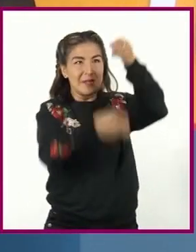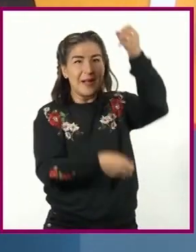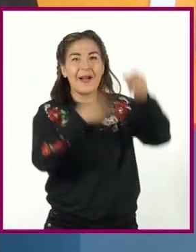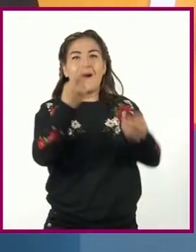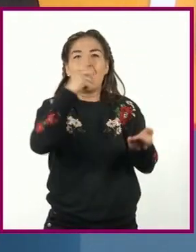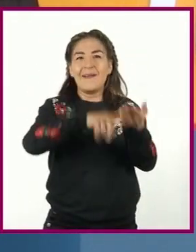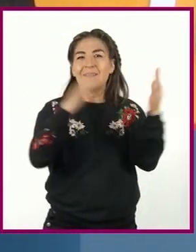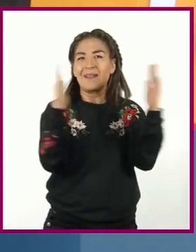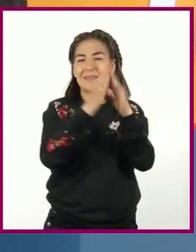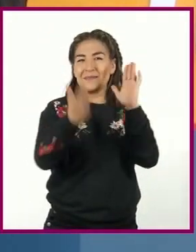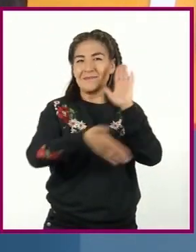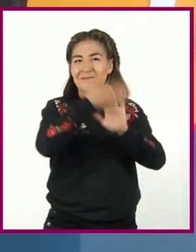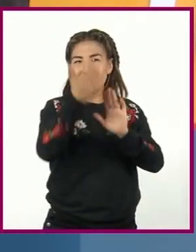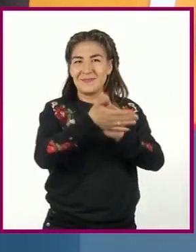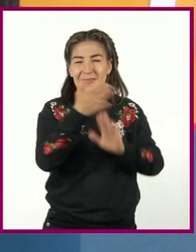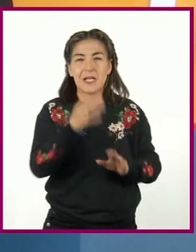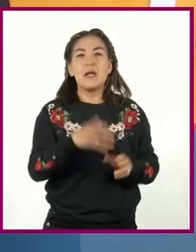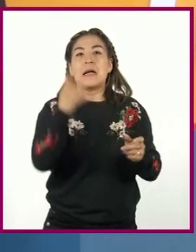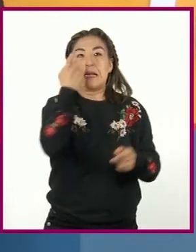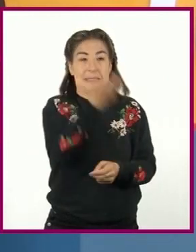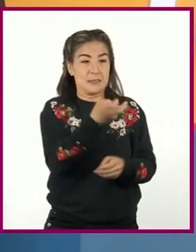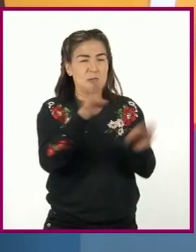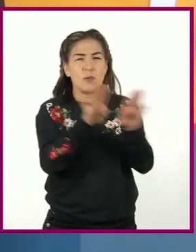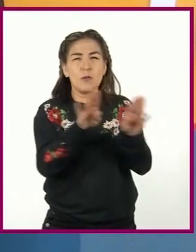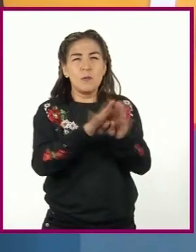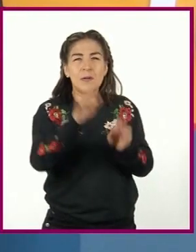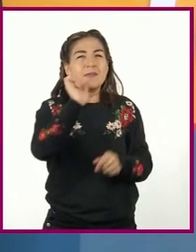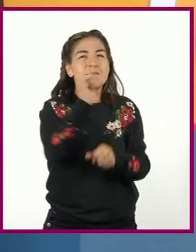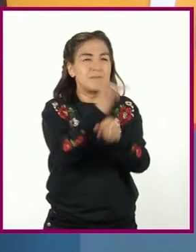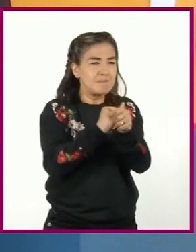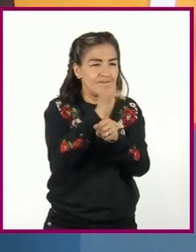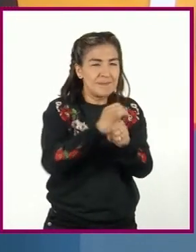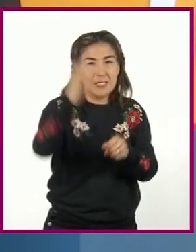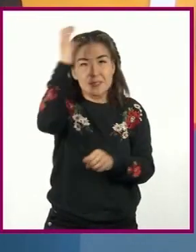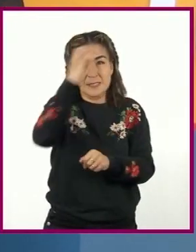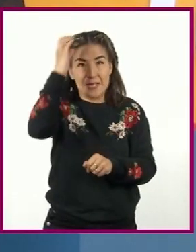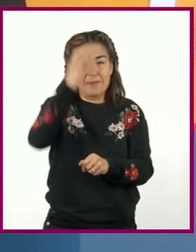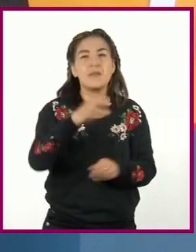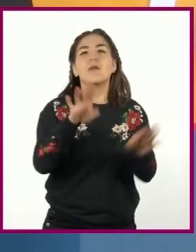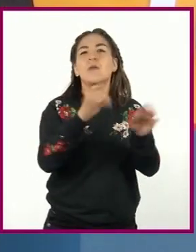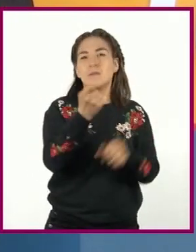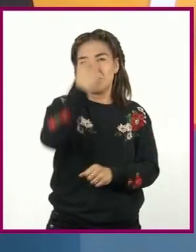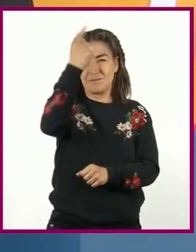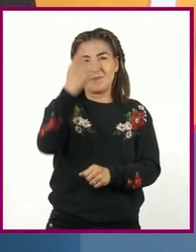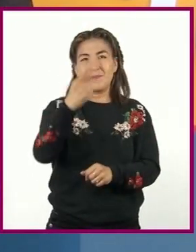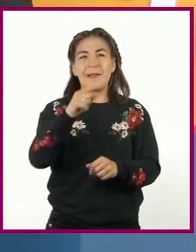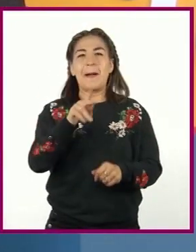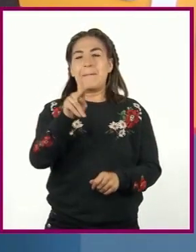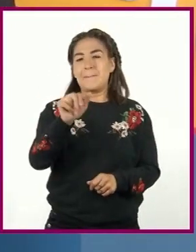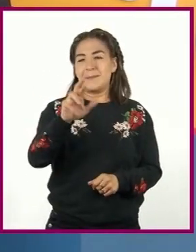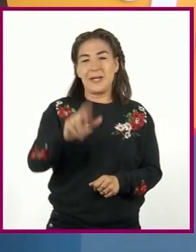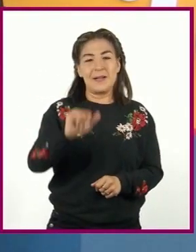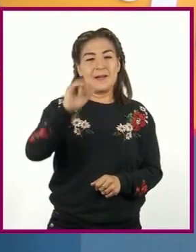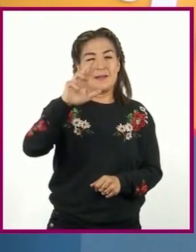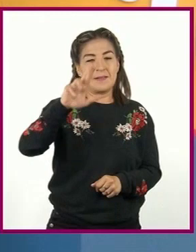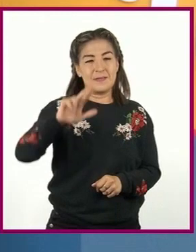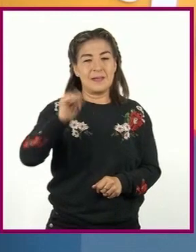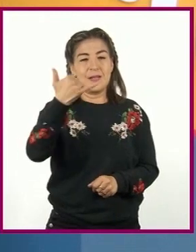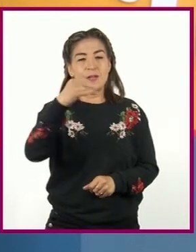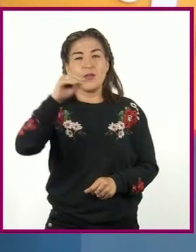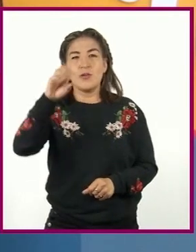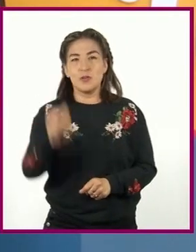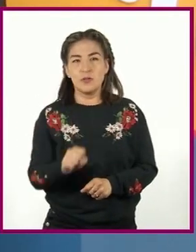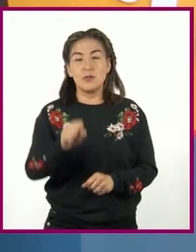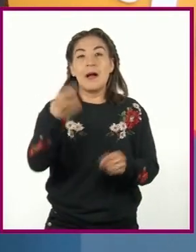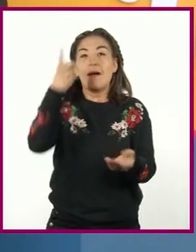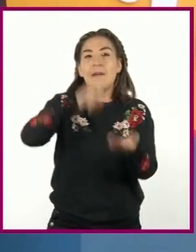casas y construcciones. Con base en este conocimiento científico, inventó el pararrayos, cuya función es atraer